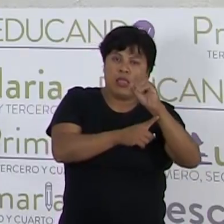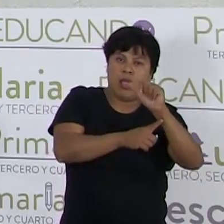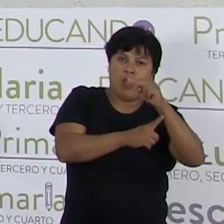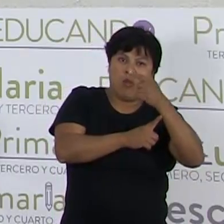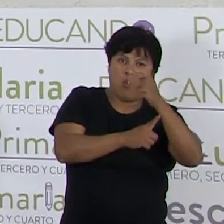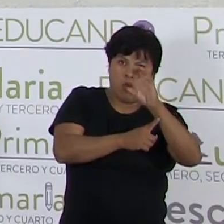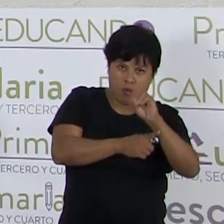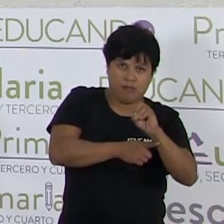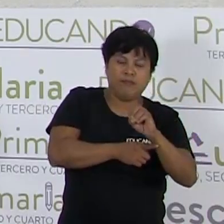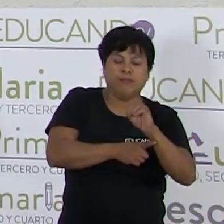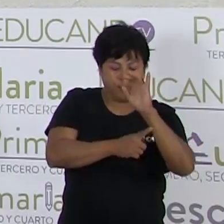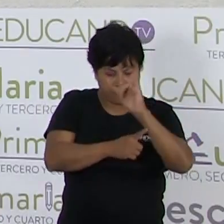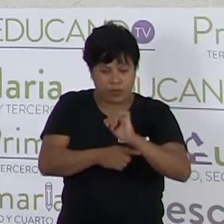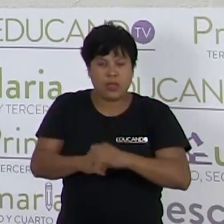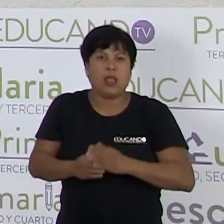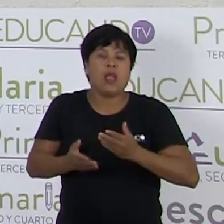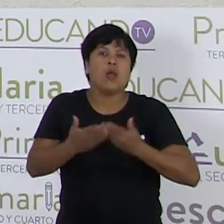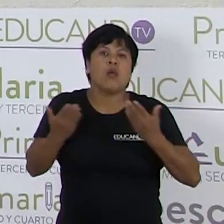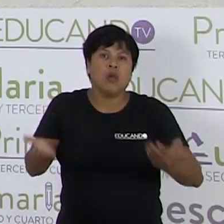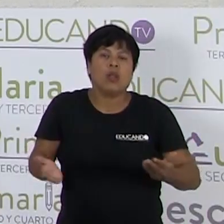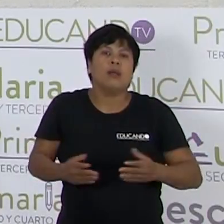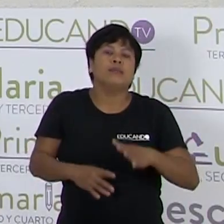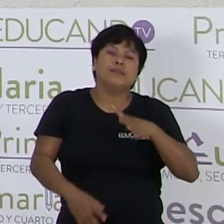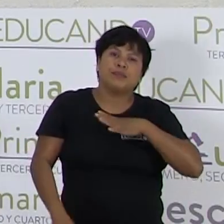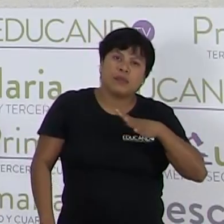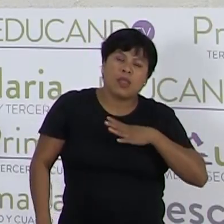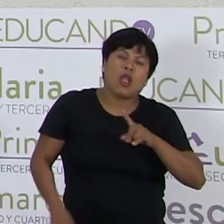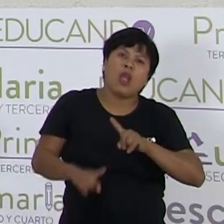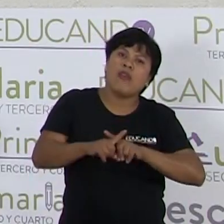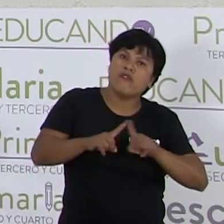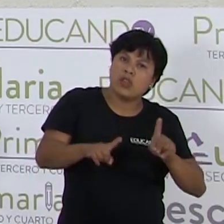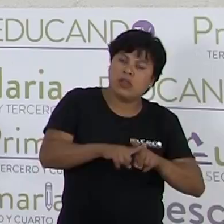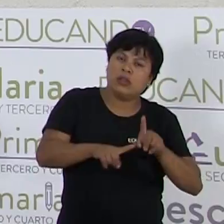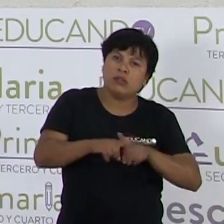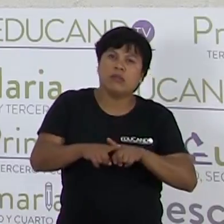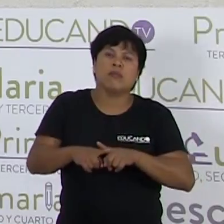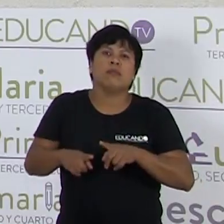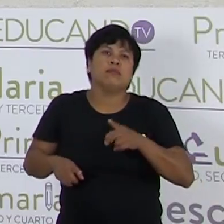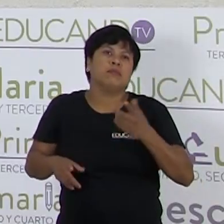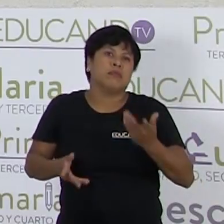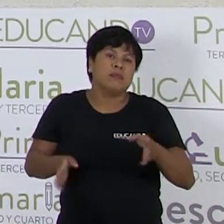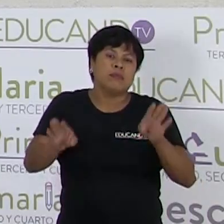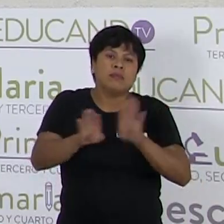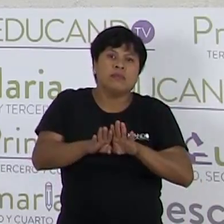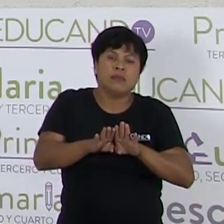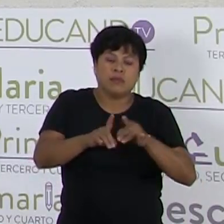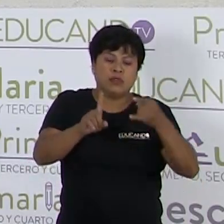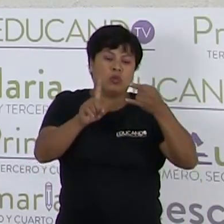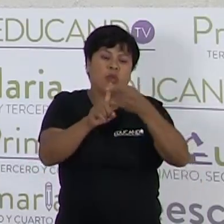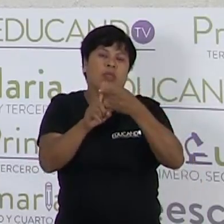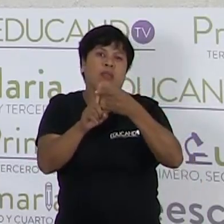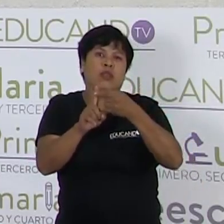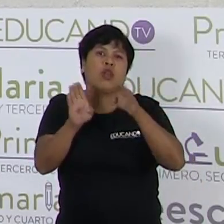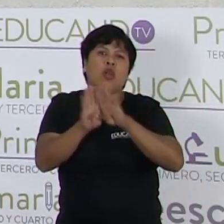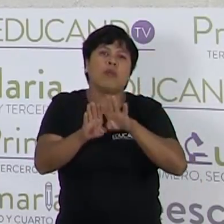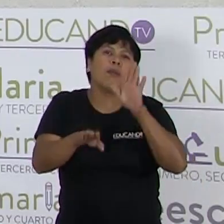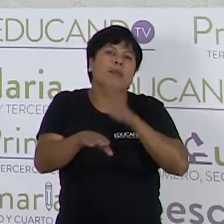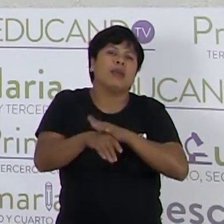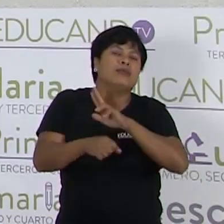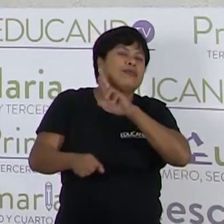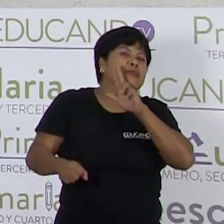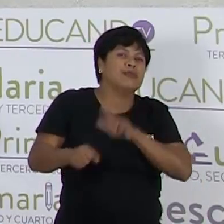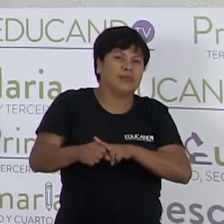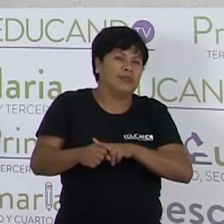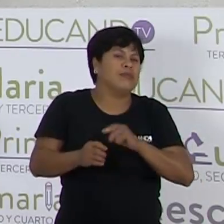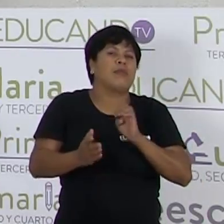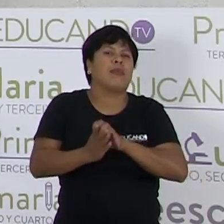¿Sí? Ahora bien, existen otro tipo de cuadriláteros que son más comunes para ti.